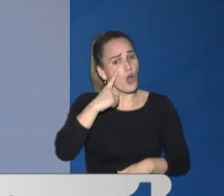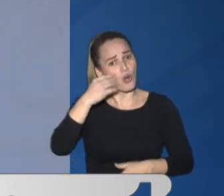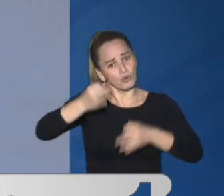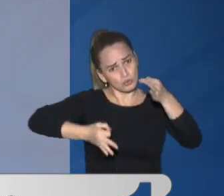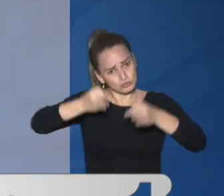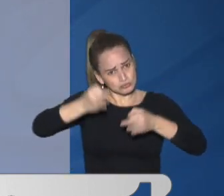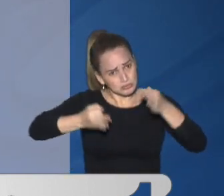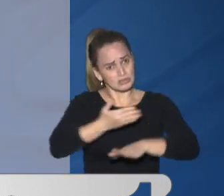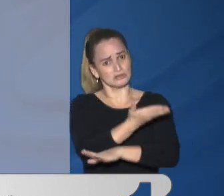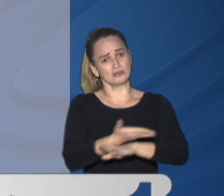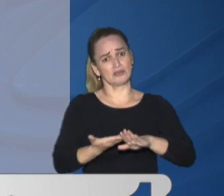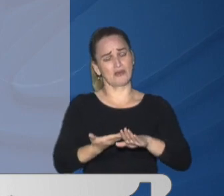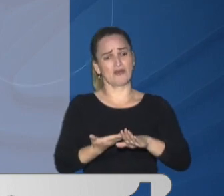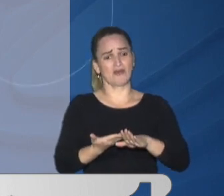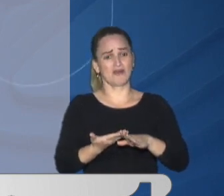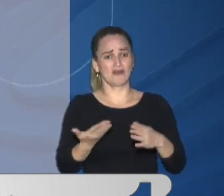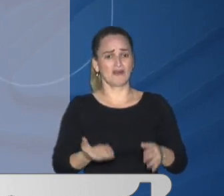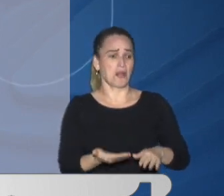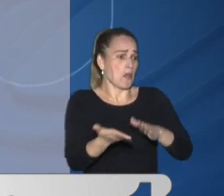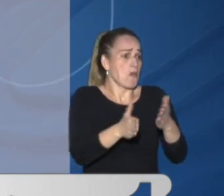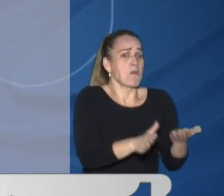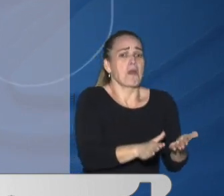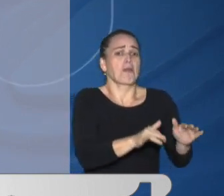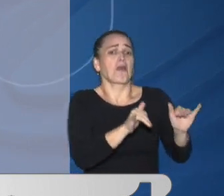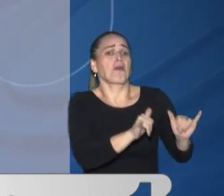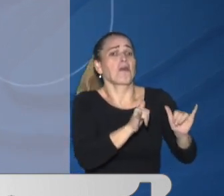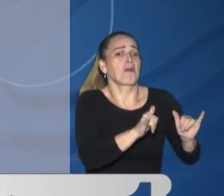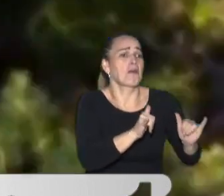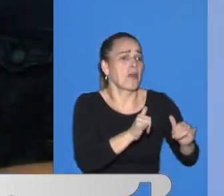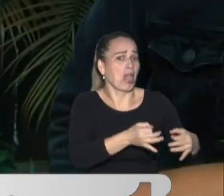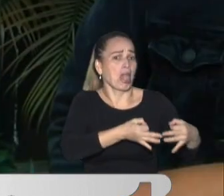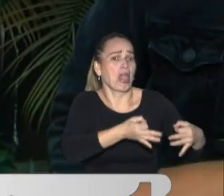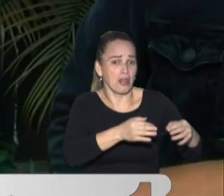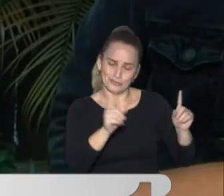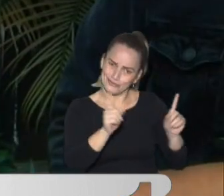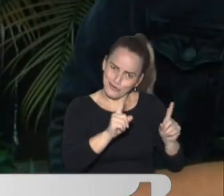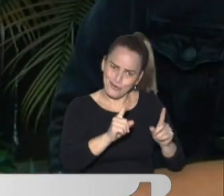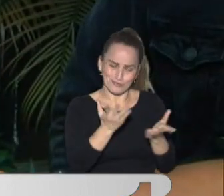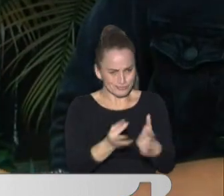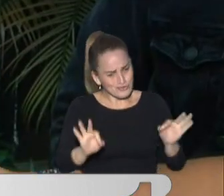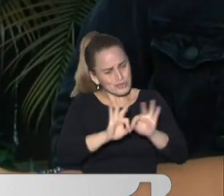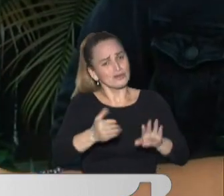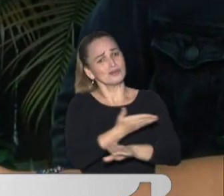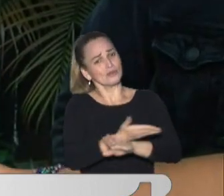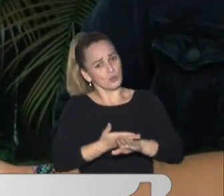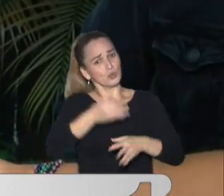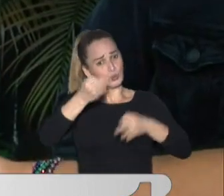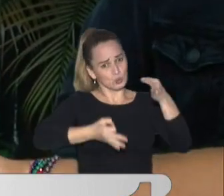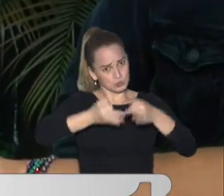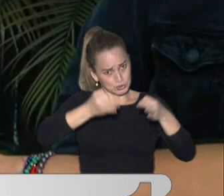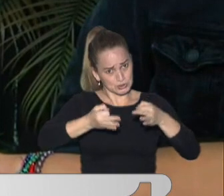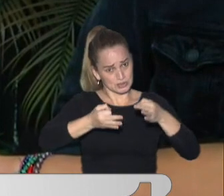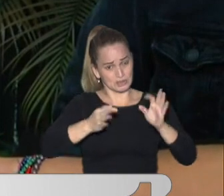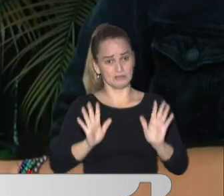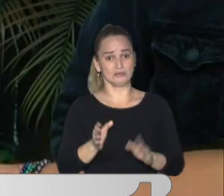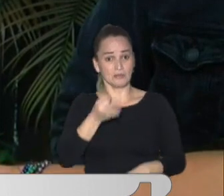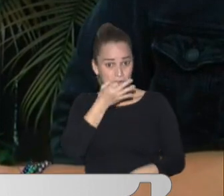¿no? No puede quedar impune la muerte de mi hermano. Entonces, sí o sí, tenemos la seguridad, la